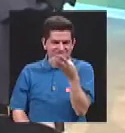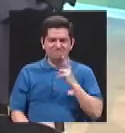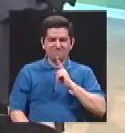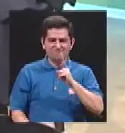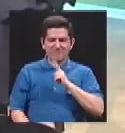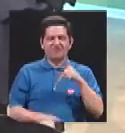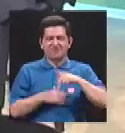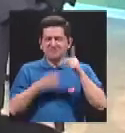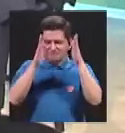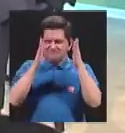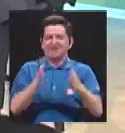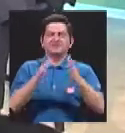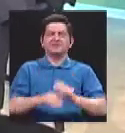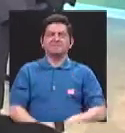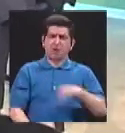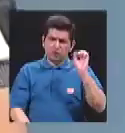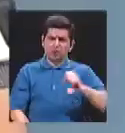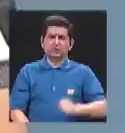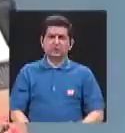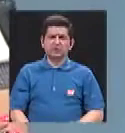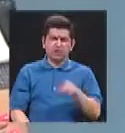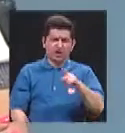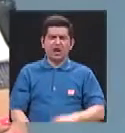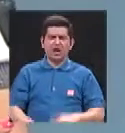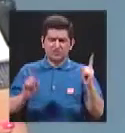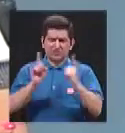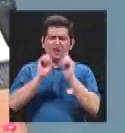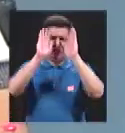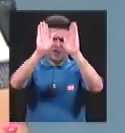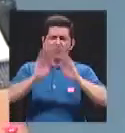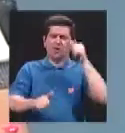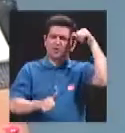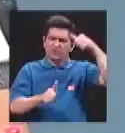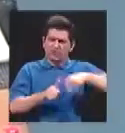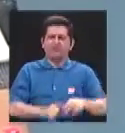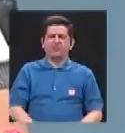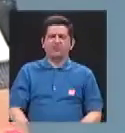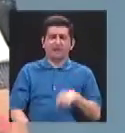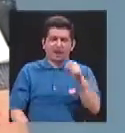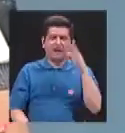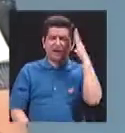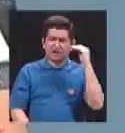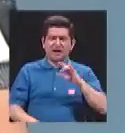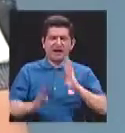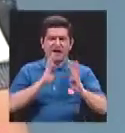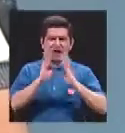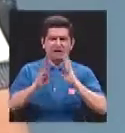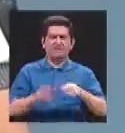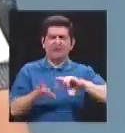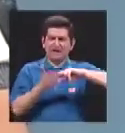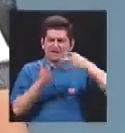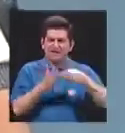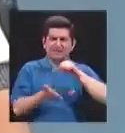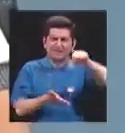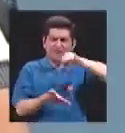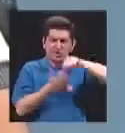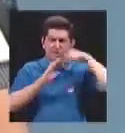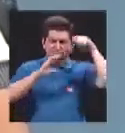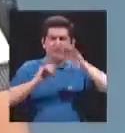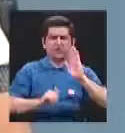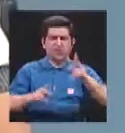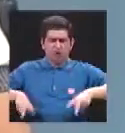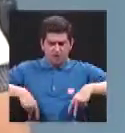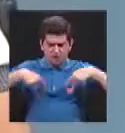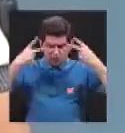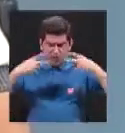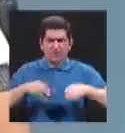fueron de verdad los protagonistas. Fuimos testigos de un reencuentro maravilloso donde ellos recordaron anécdotas y además donde hablaron un poco de lo que significó el Centro de